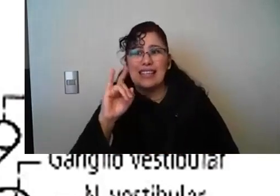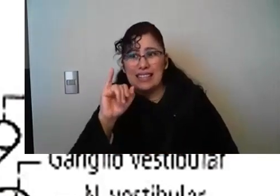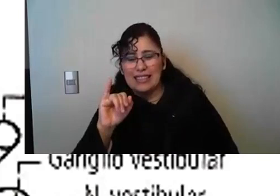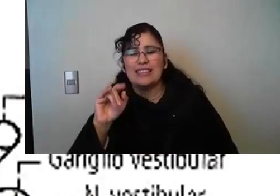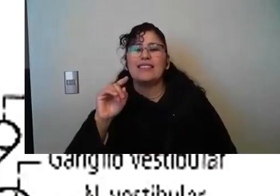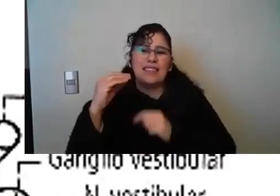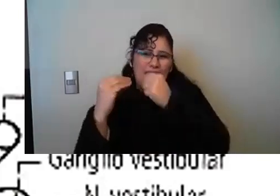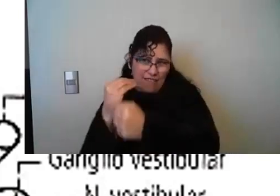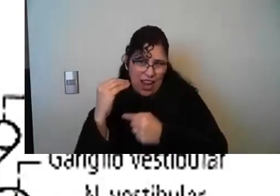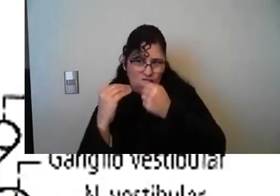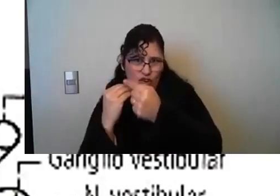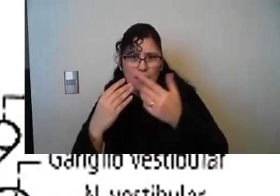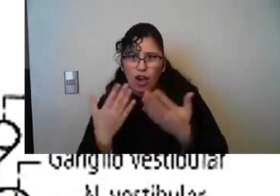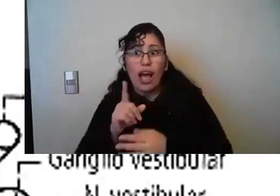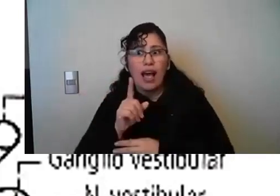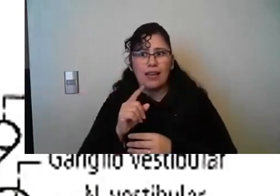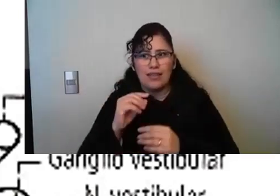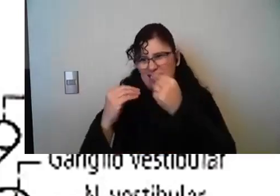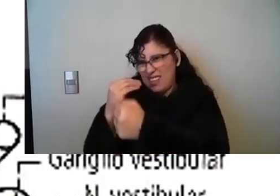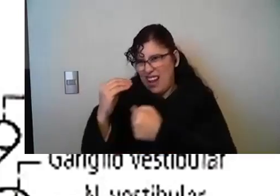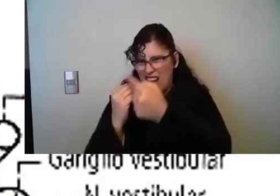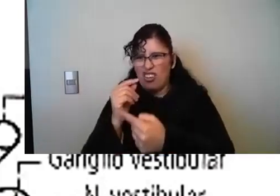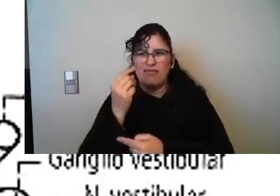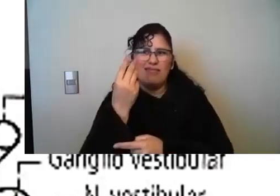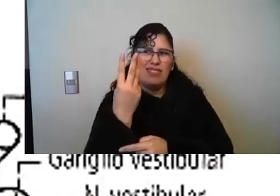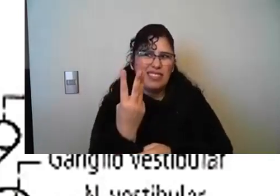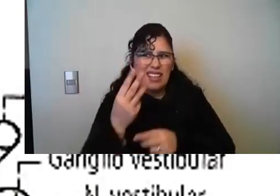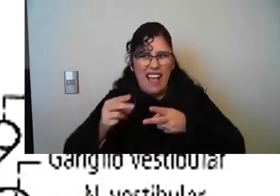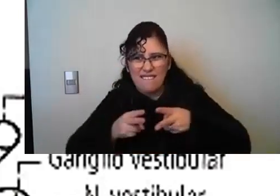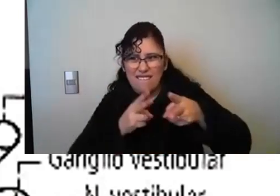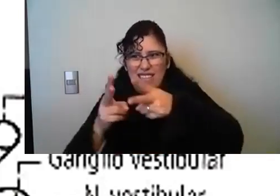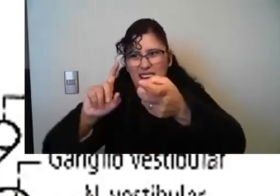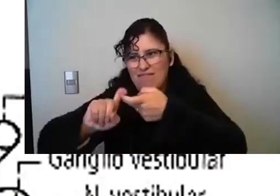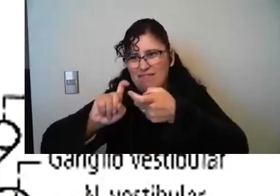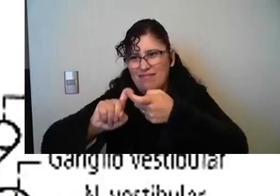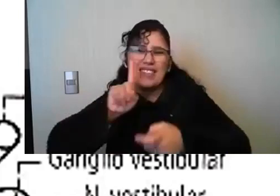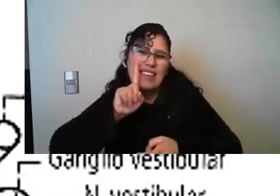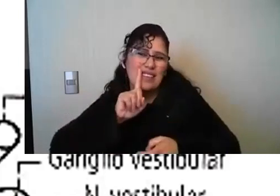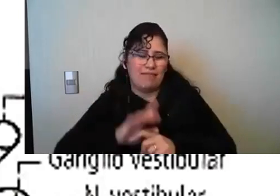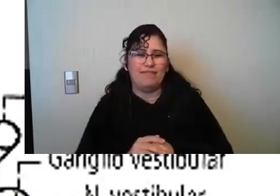tiene 3 vías de conexión, habrá que